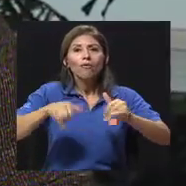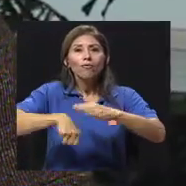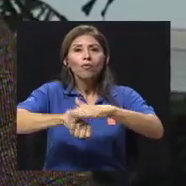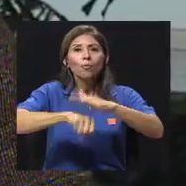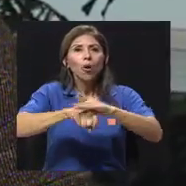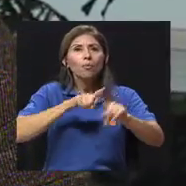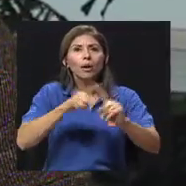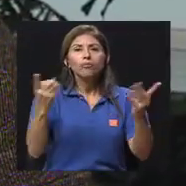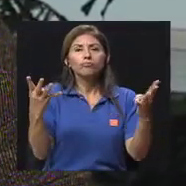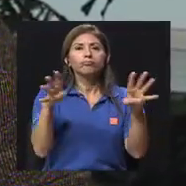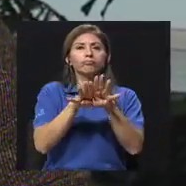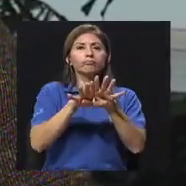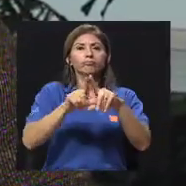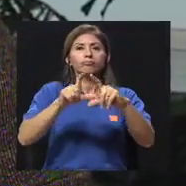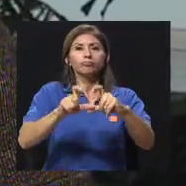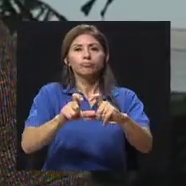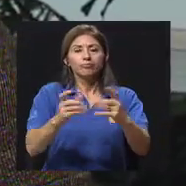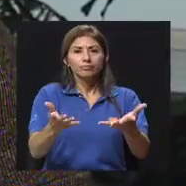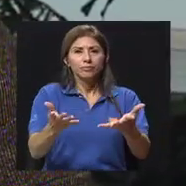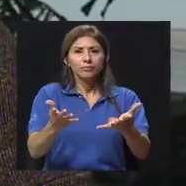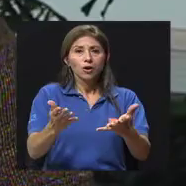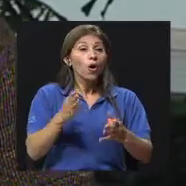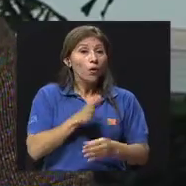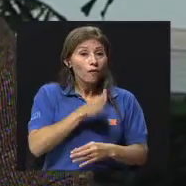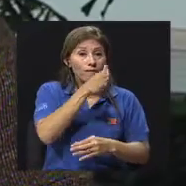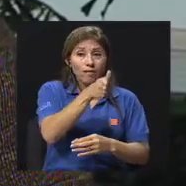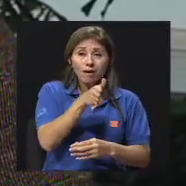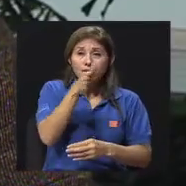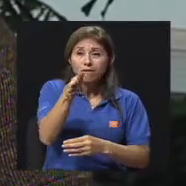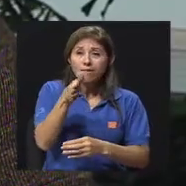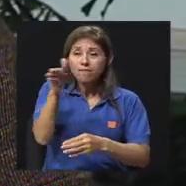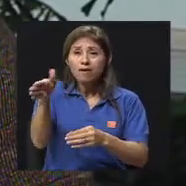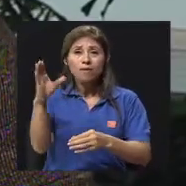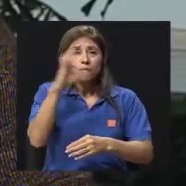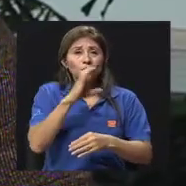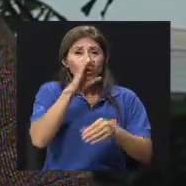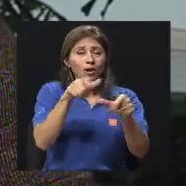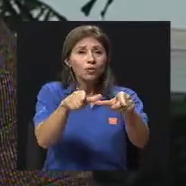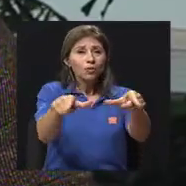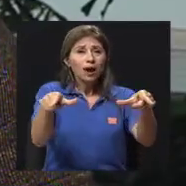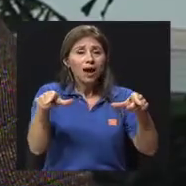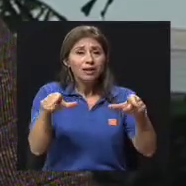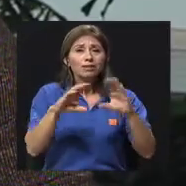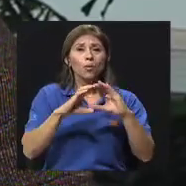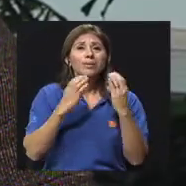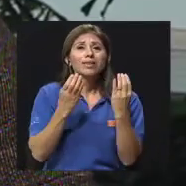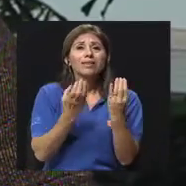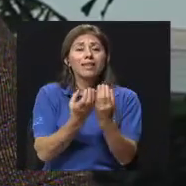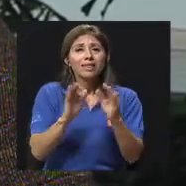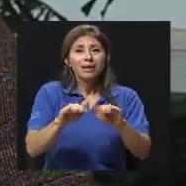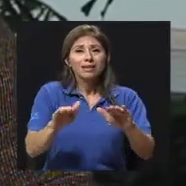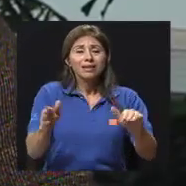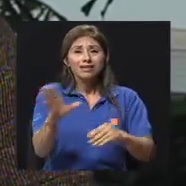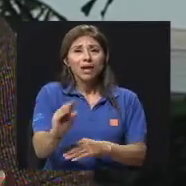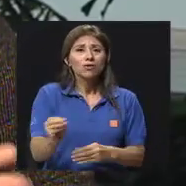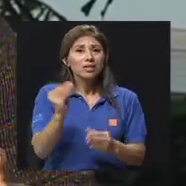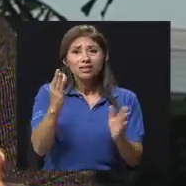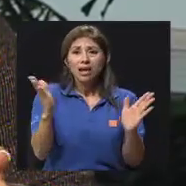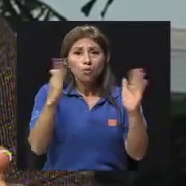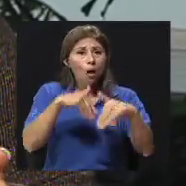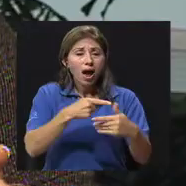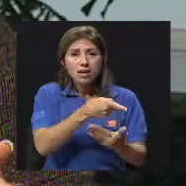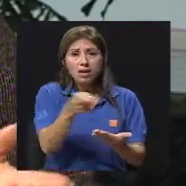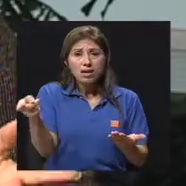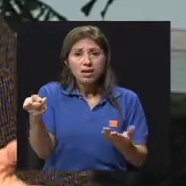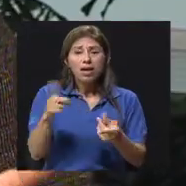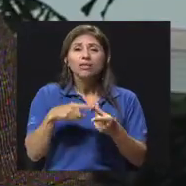centros comunales y en los comités tutelares de la niñez y la adolescencia. De todos los pueblos no hay, no está activo el comité. Sí, es una realidad.